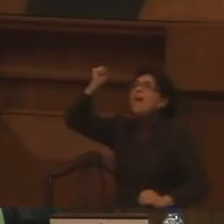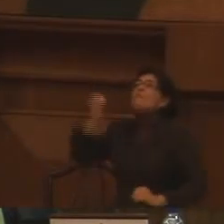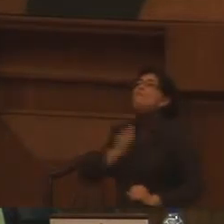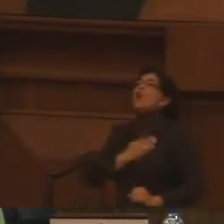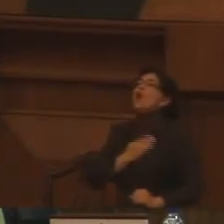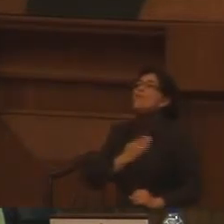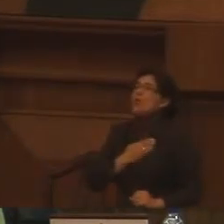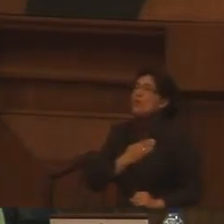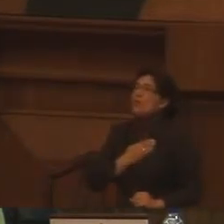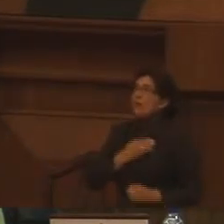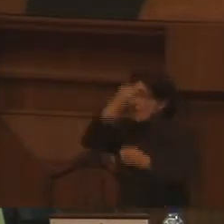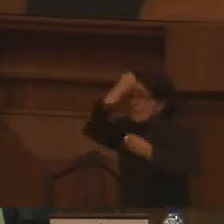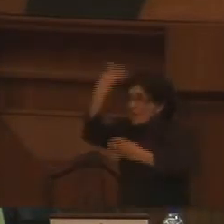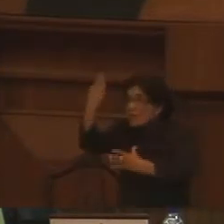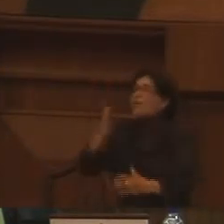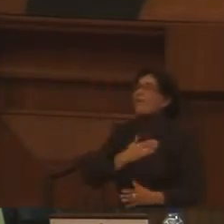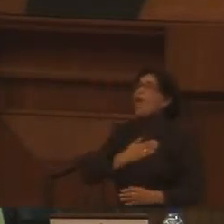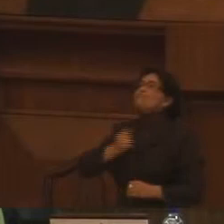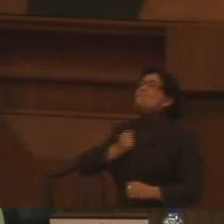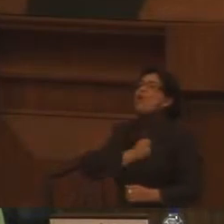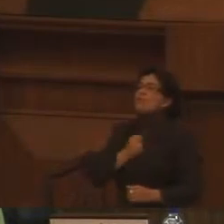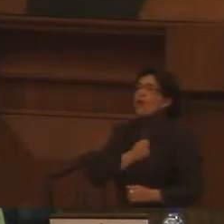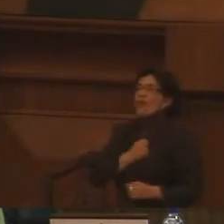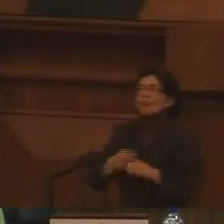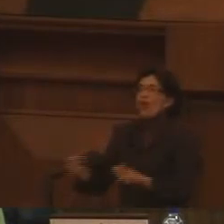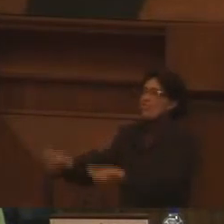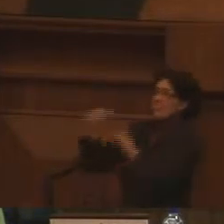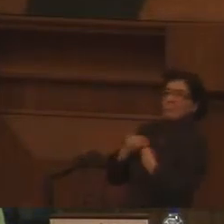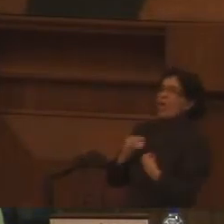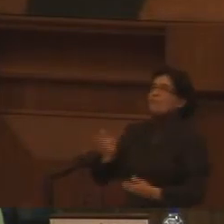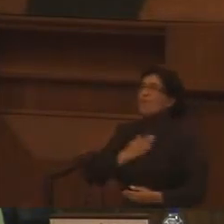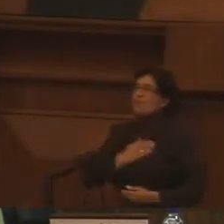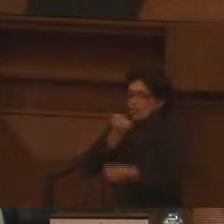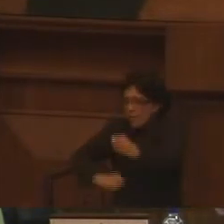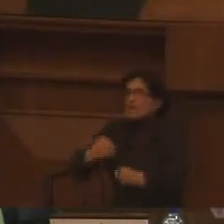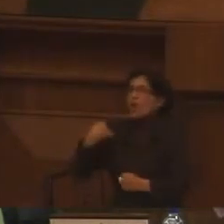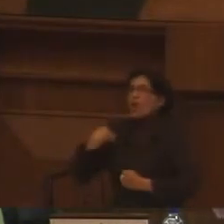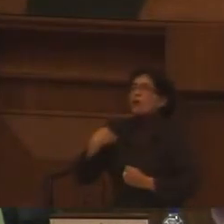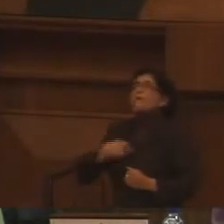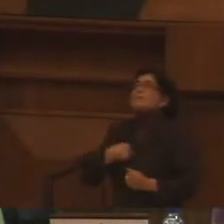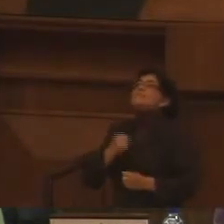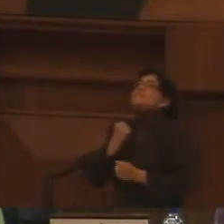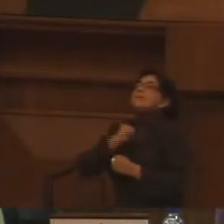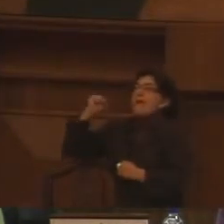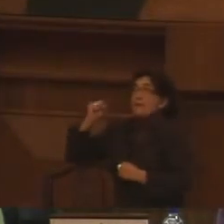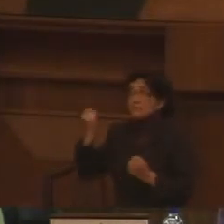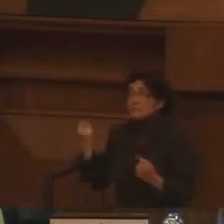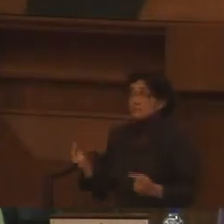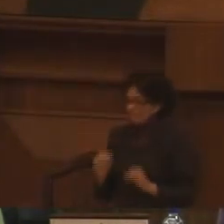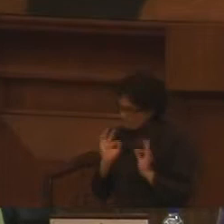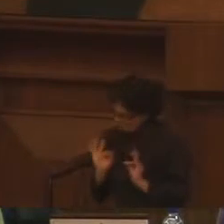cigarrillos, aún a costa de la salud y la defensa de la vida. Esos supuestos